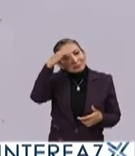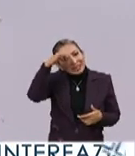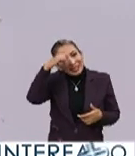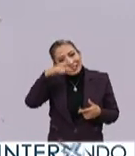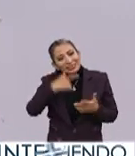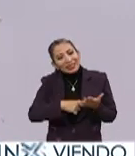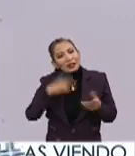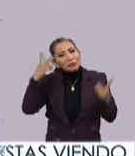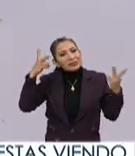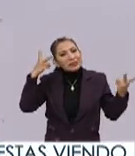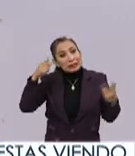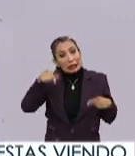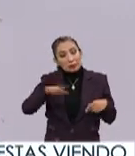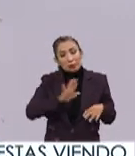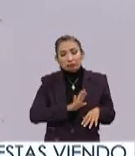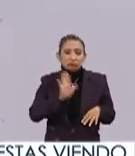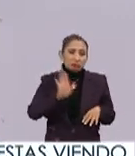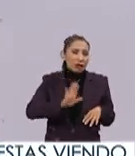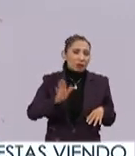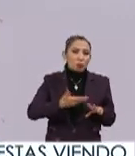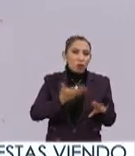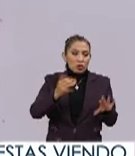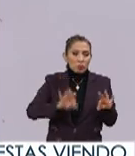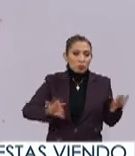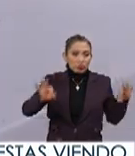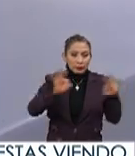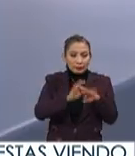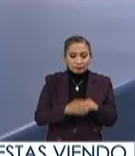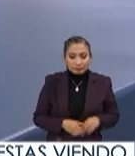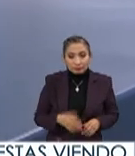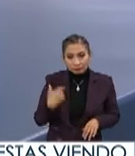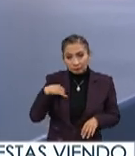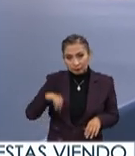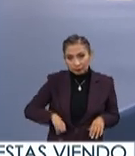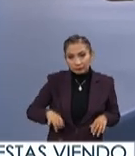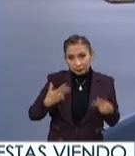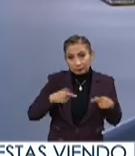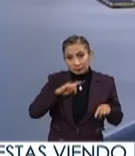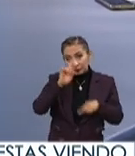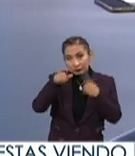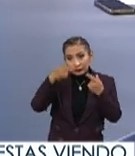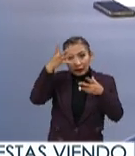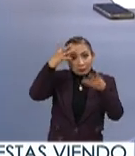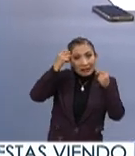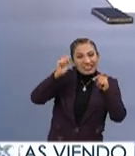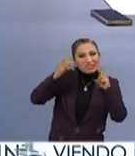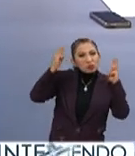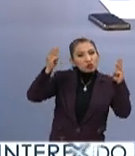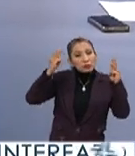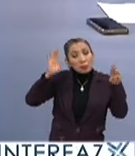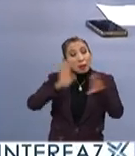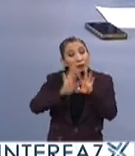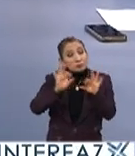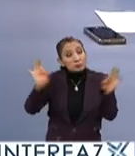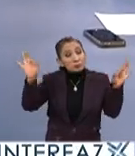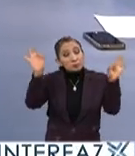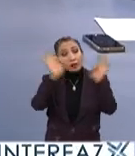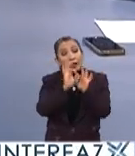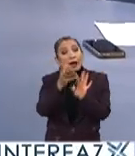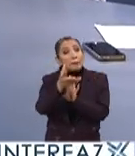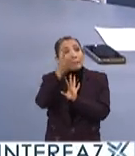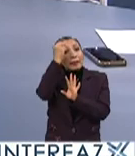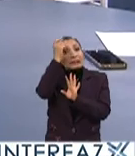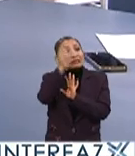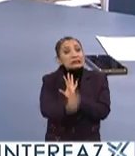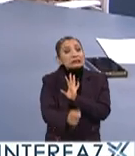experiencias dentro de los visitantes. Eso es muy importante. Sí nos interesa que la gente vaya y aprenda algo del museo, pero primordialmente que el